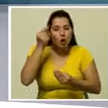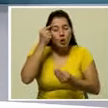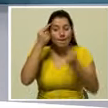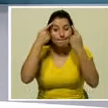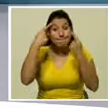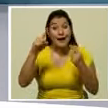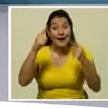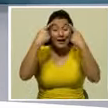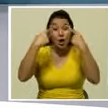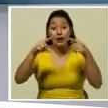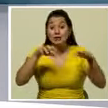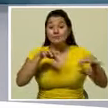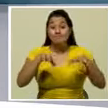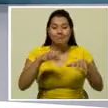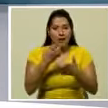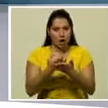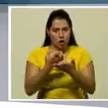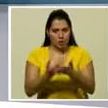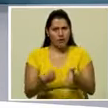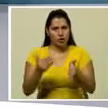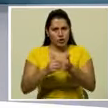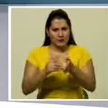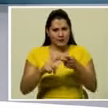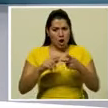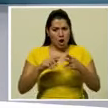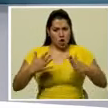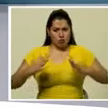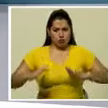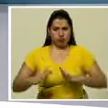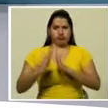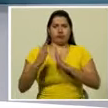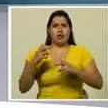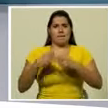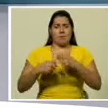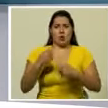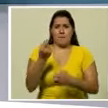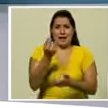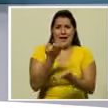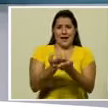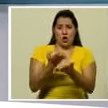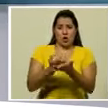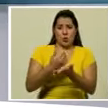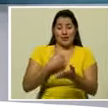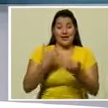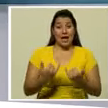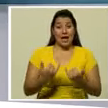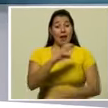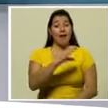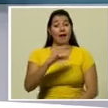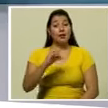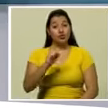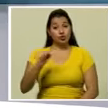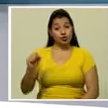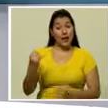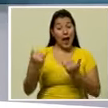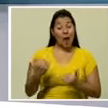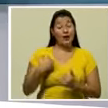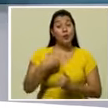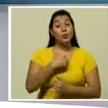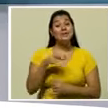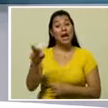cómo se enfrentará la crisis financiera de la Caja Costarricense del Seguro Social. Nuestra compañera